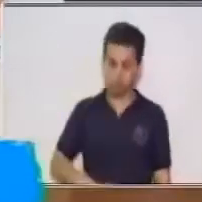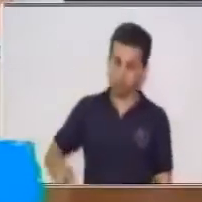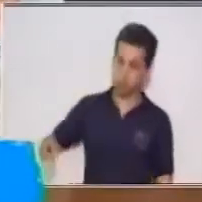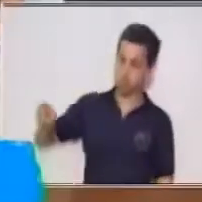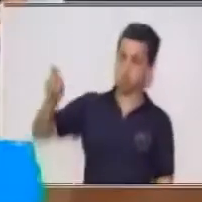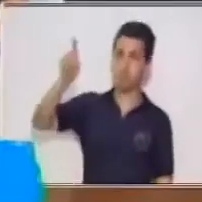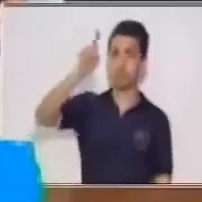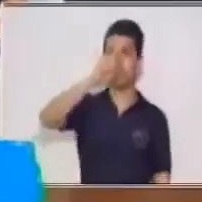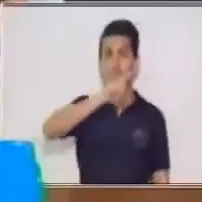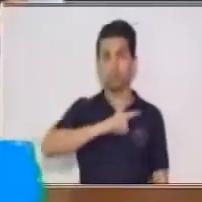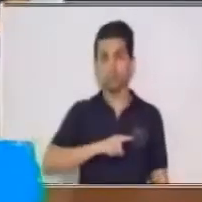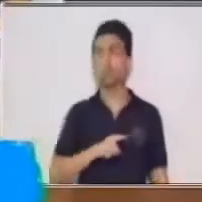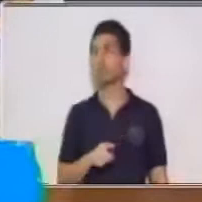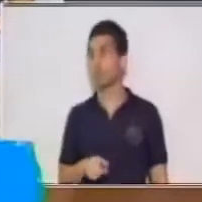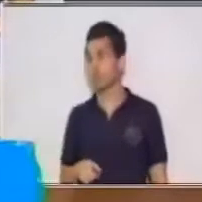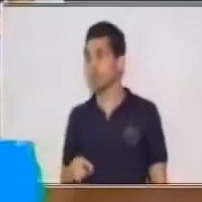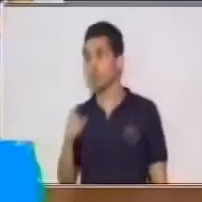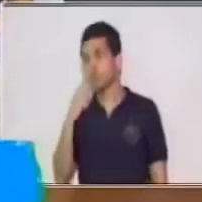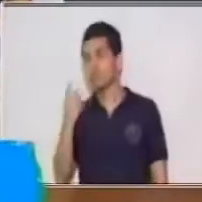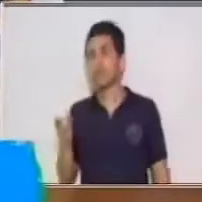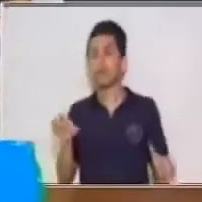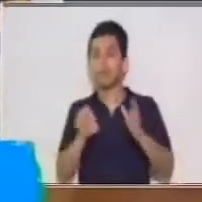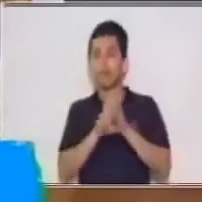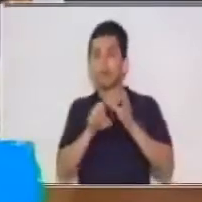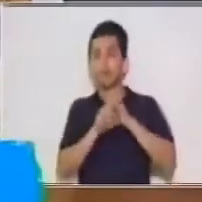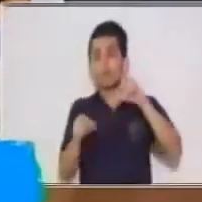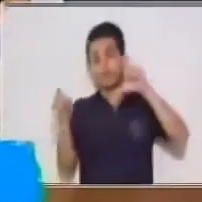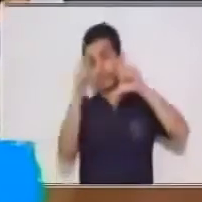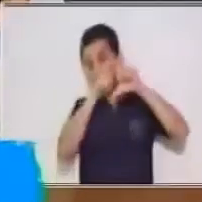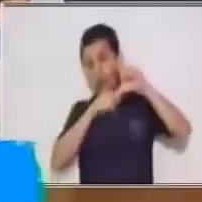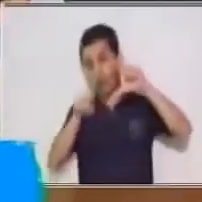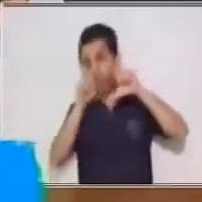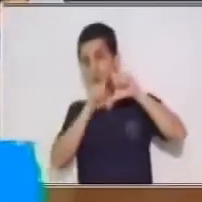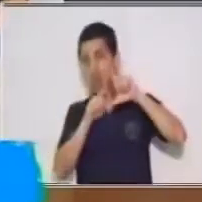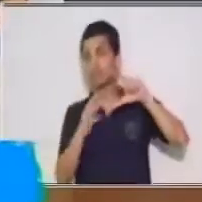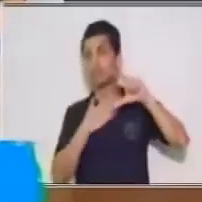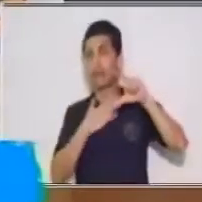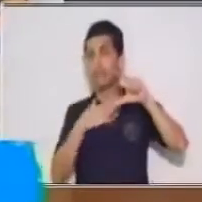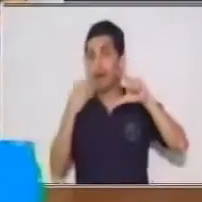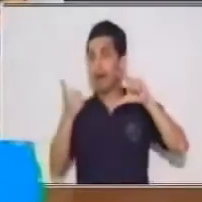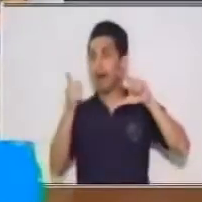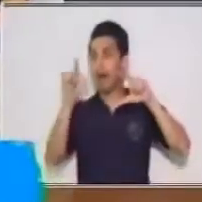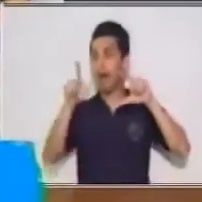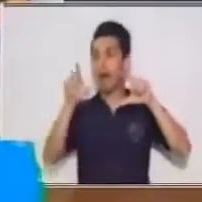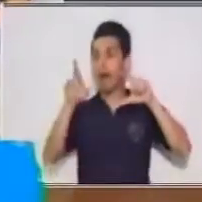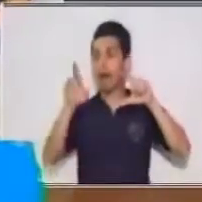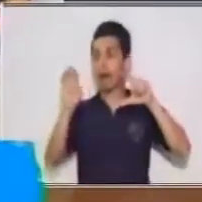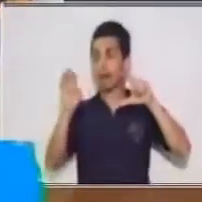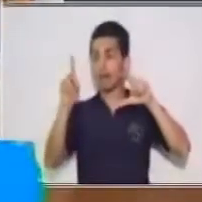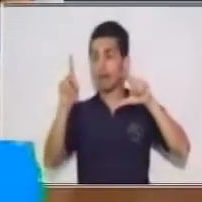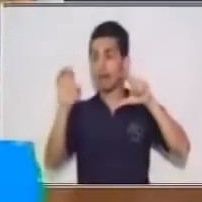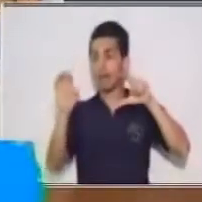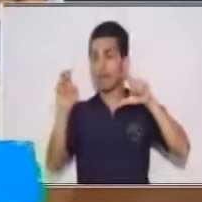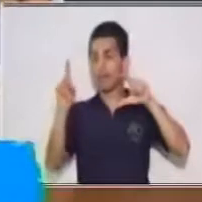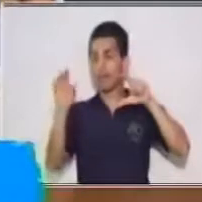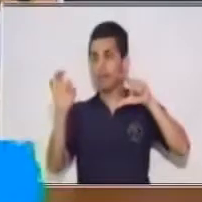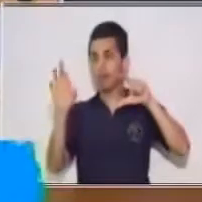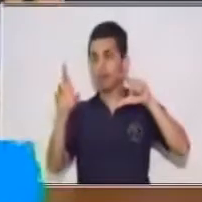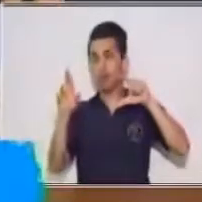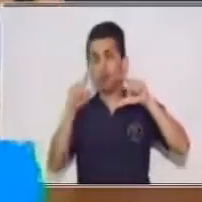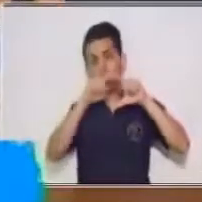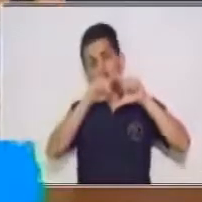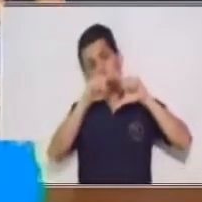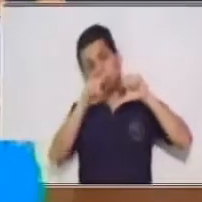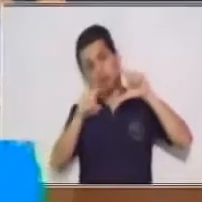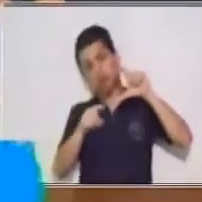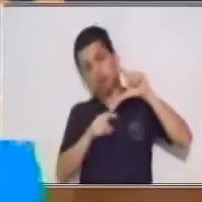una forma práctica, sería el alrededor de, por ejemplo, de un pozo, de una llanta. ¿Qué otras figuras